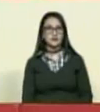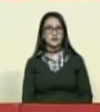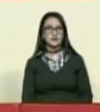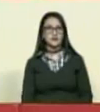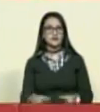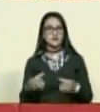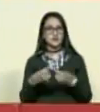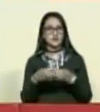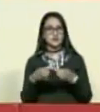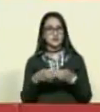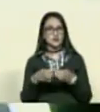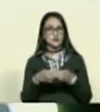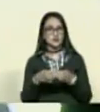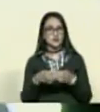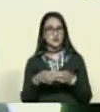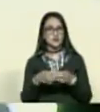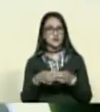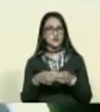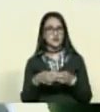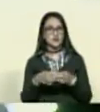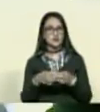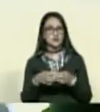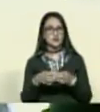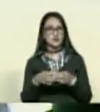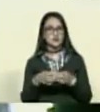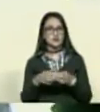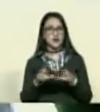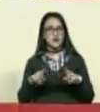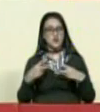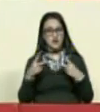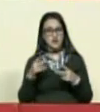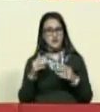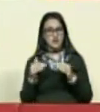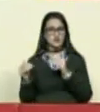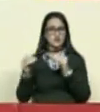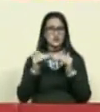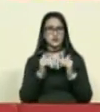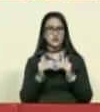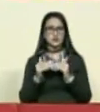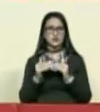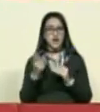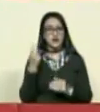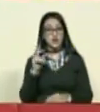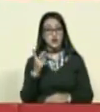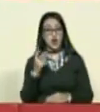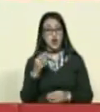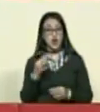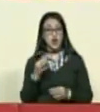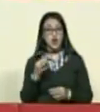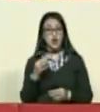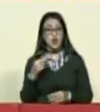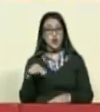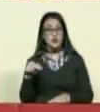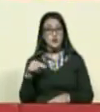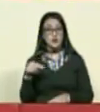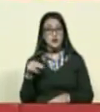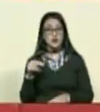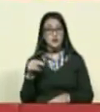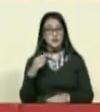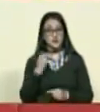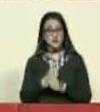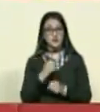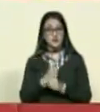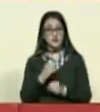Comandante Castro Soteldo, compañero. Construir los nuevos equilibrios. Ayer 2 de noviembre tuvimos una